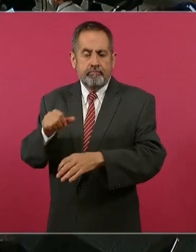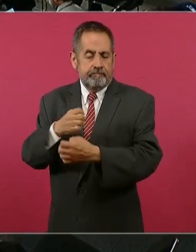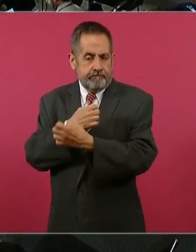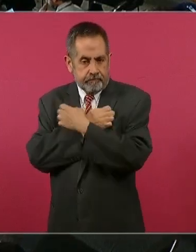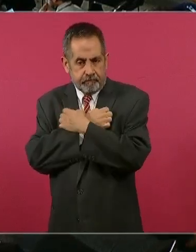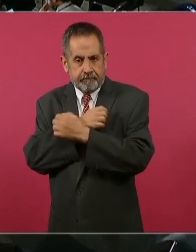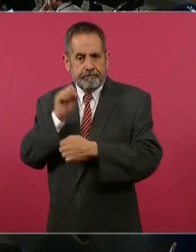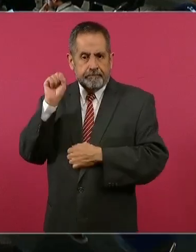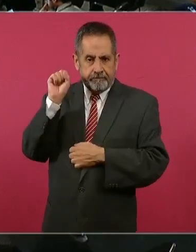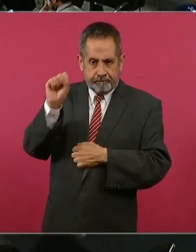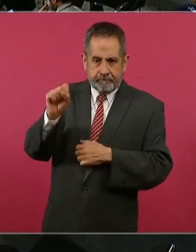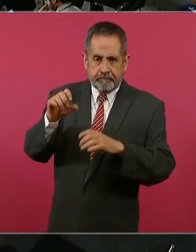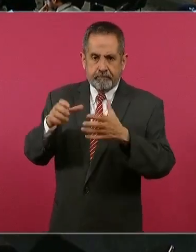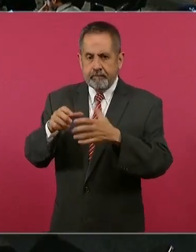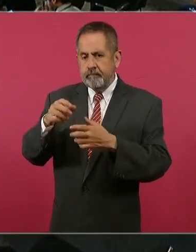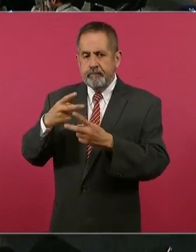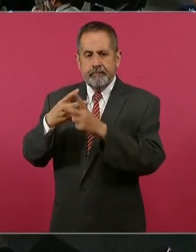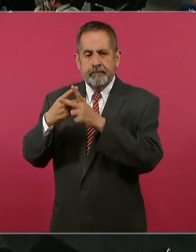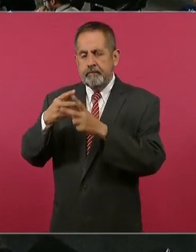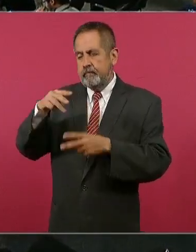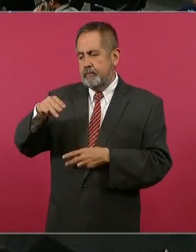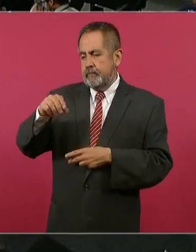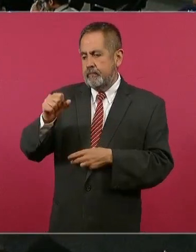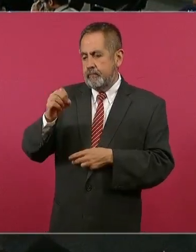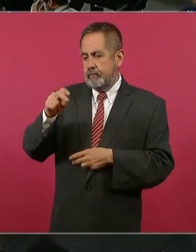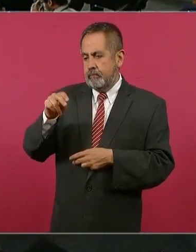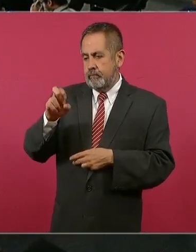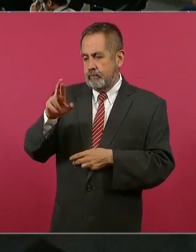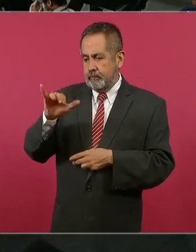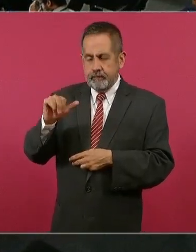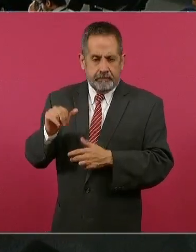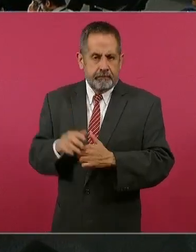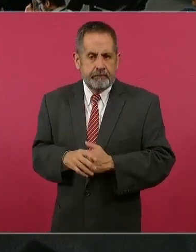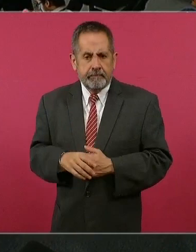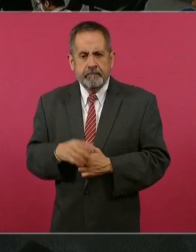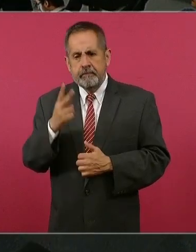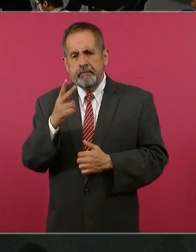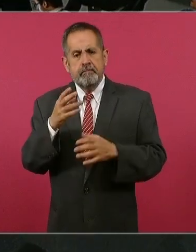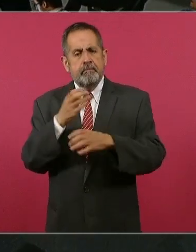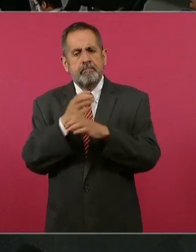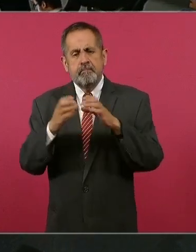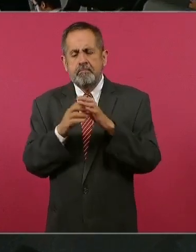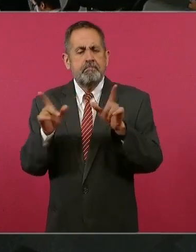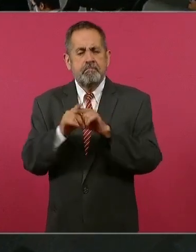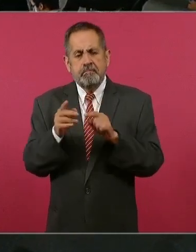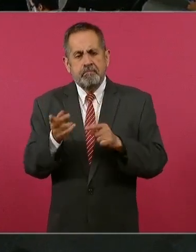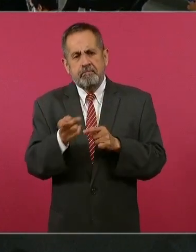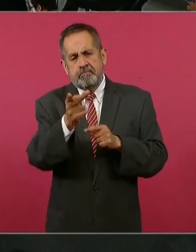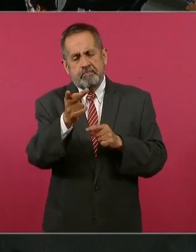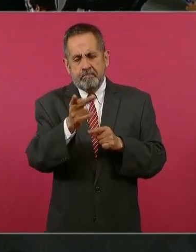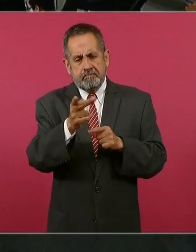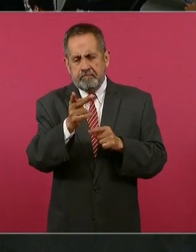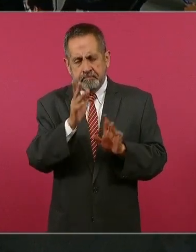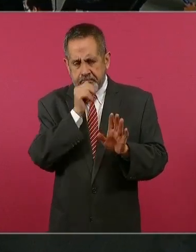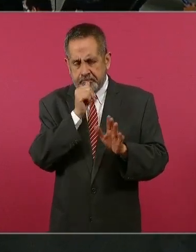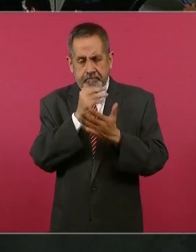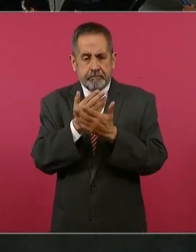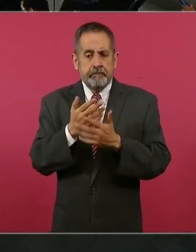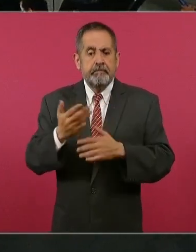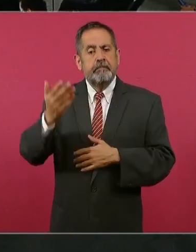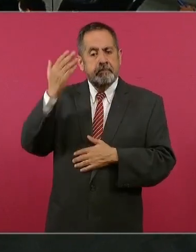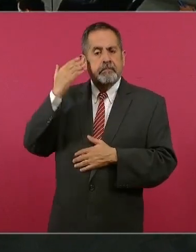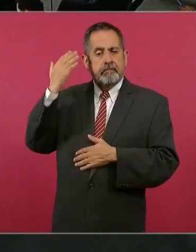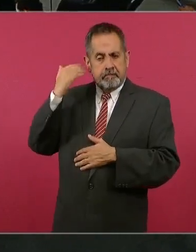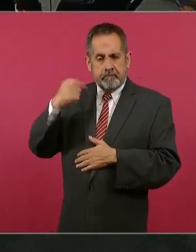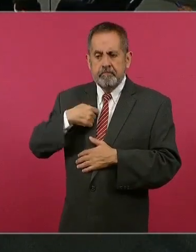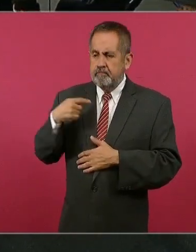sindicalismo magisterial y masonería mexicana. Quisiera hacerle dos comentarios muy breves antes de mis preguntas. En otros momentos